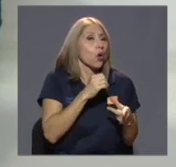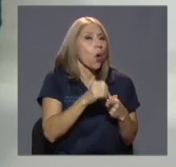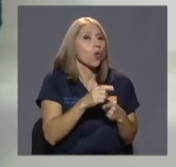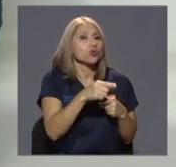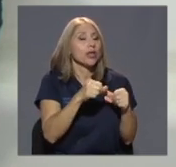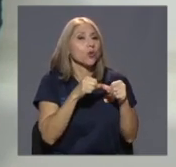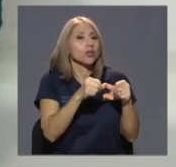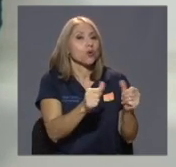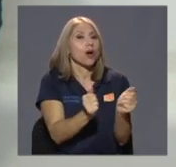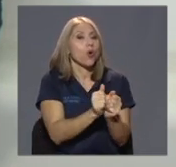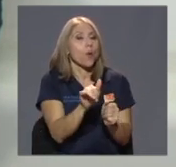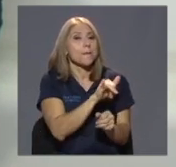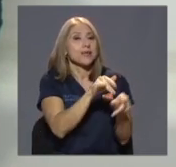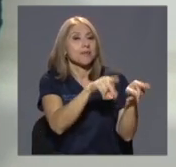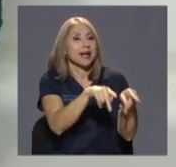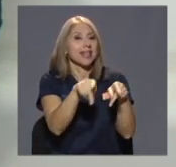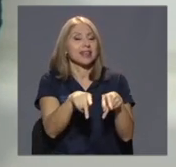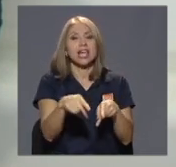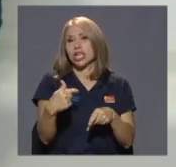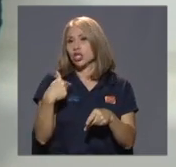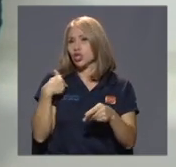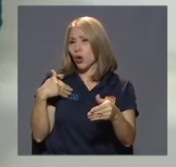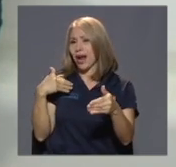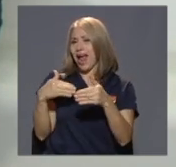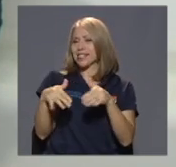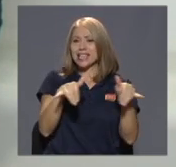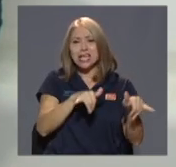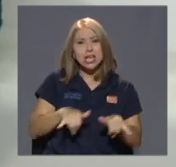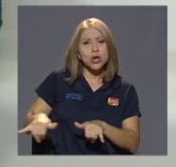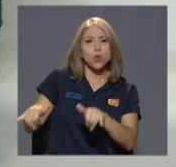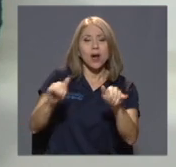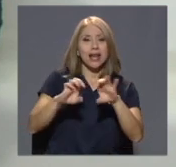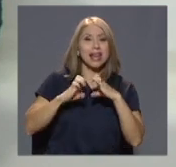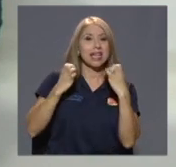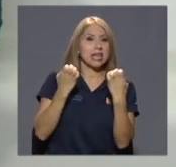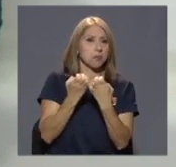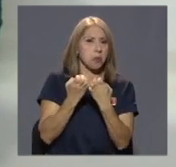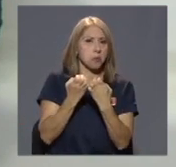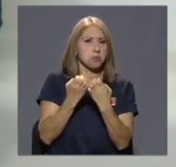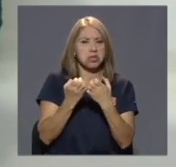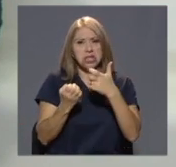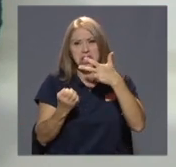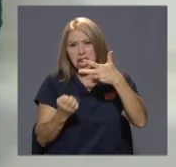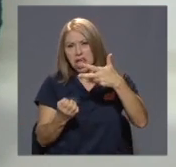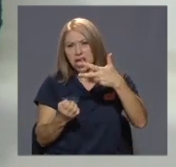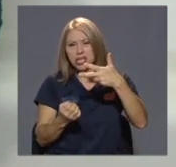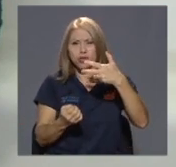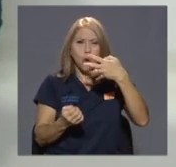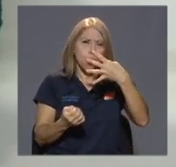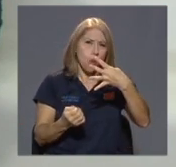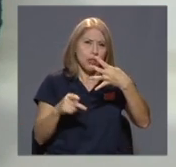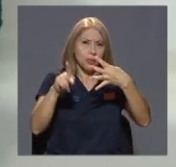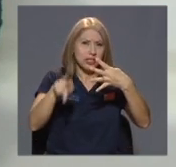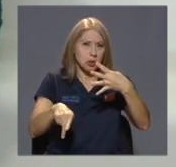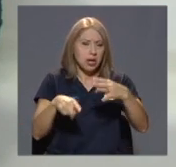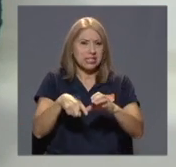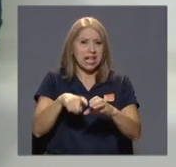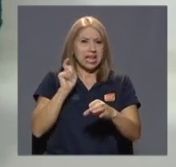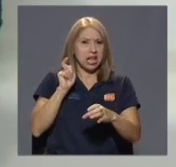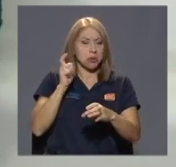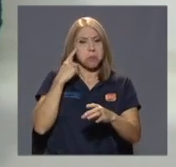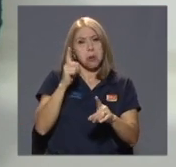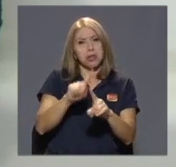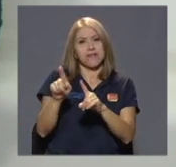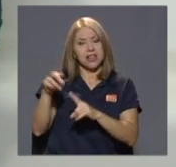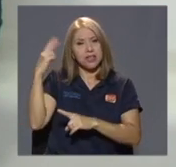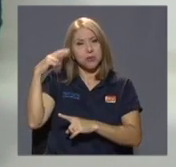con 3-4 personas que salieron, digamos, por diferentes motivos. Yo conservé el equipo, creo que es un